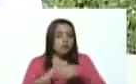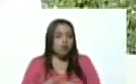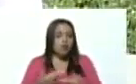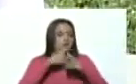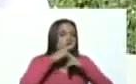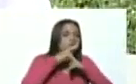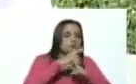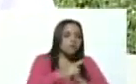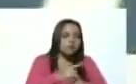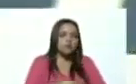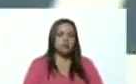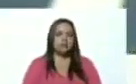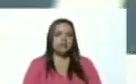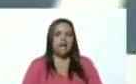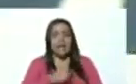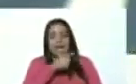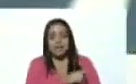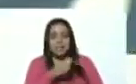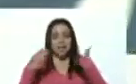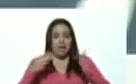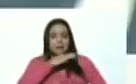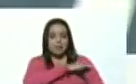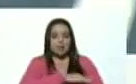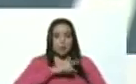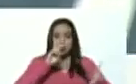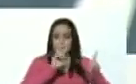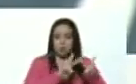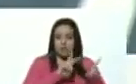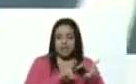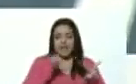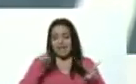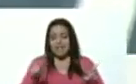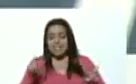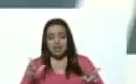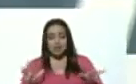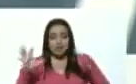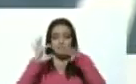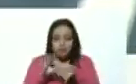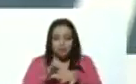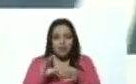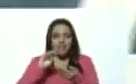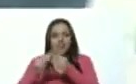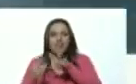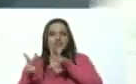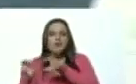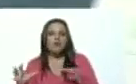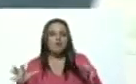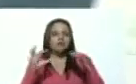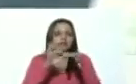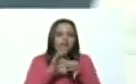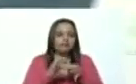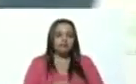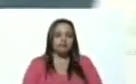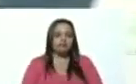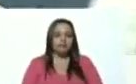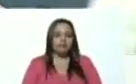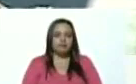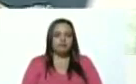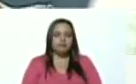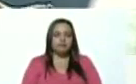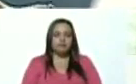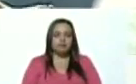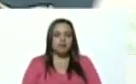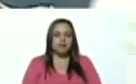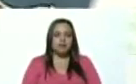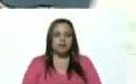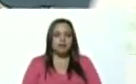resultado. Esa es la Gran Misión Vivienda Venezuela y esa es la Gran Misión Barrio Nuevo, Barrio Tricolor. Ir por el hogar, para